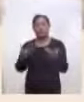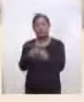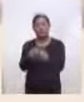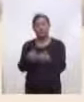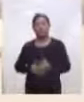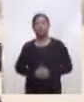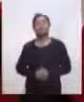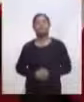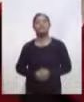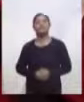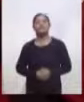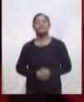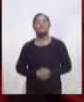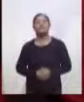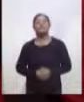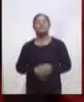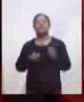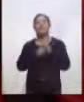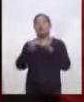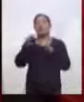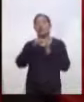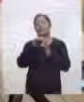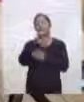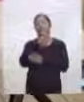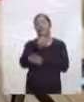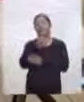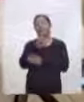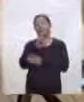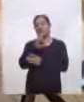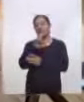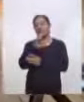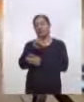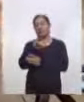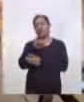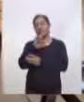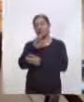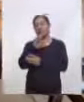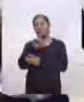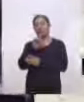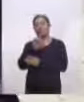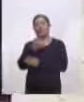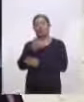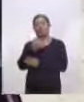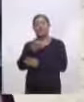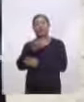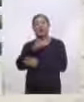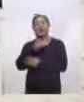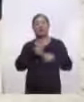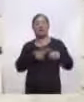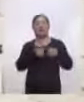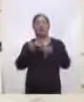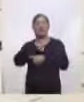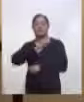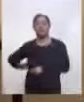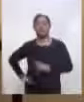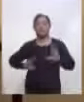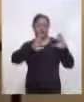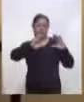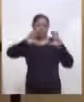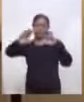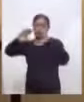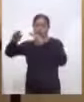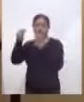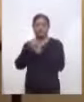La Secretaría de Salud, a través del Departamento de Epidemiología, capacitó a instituciones educativas de diferentes municipios de la entidad para